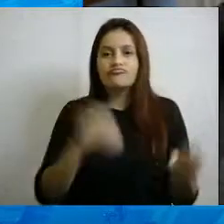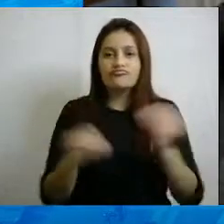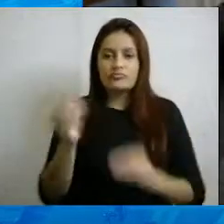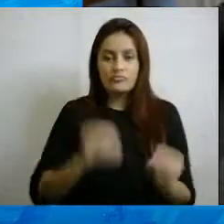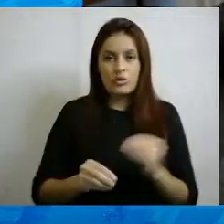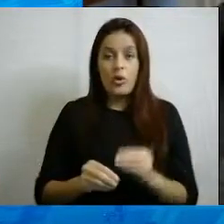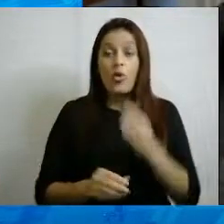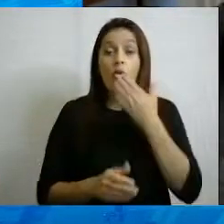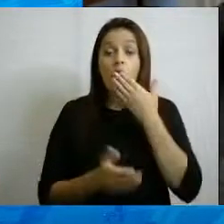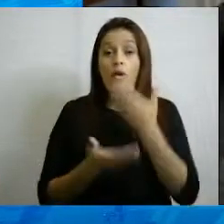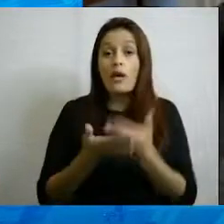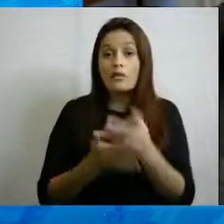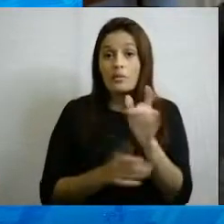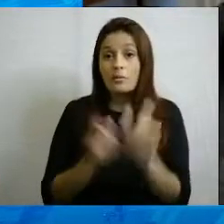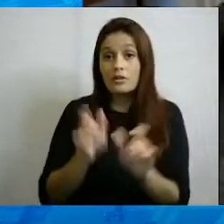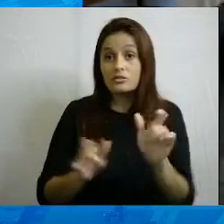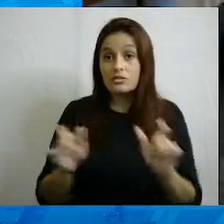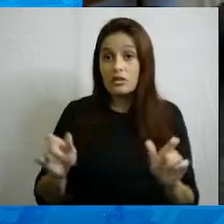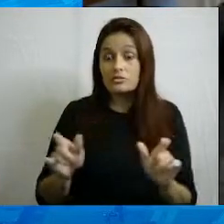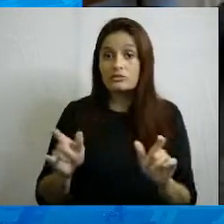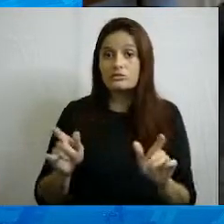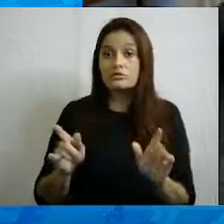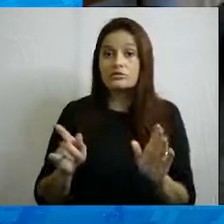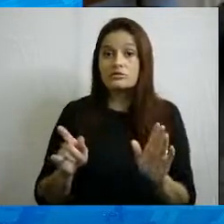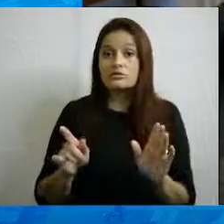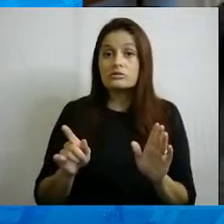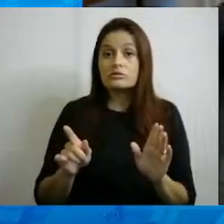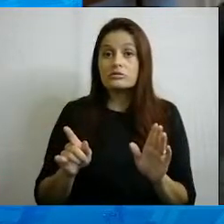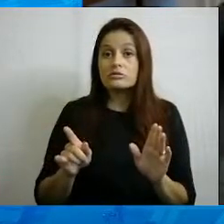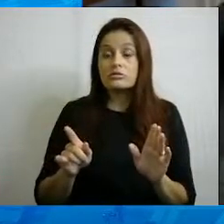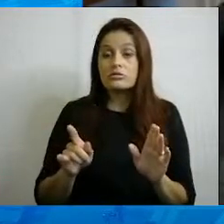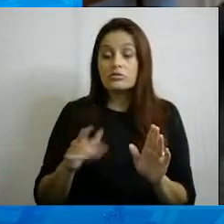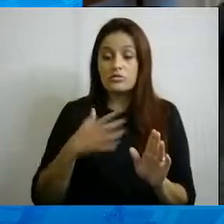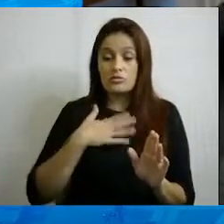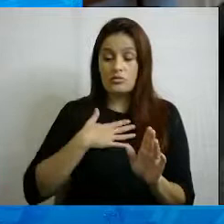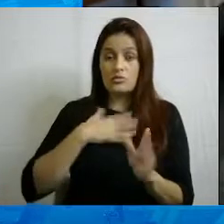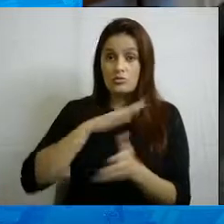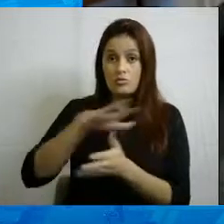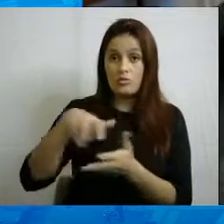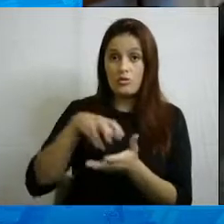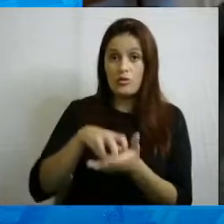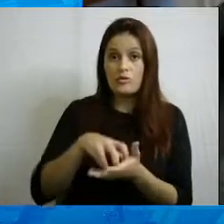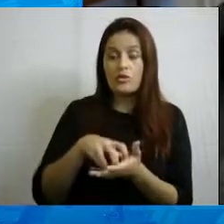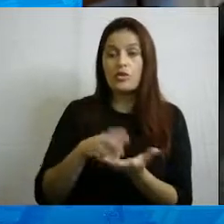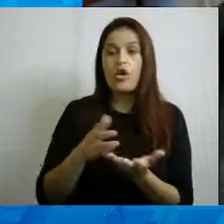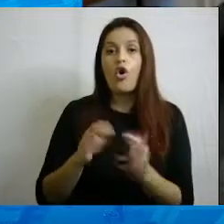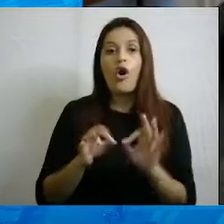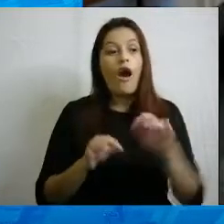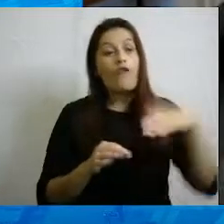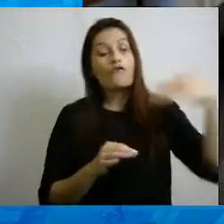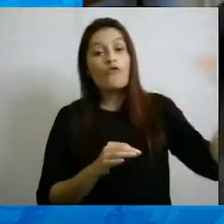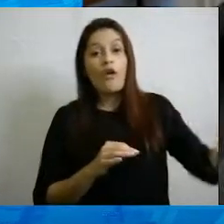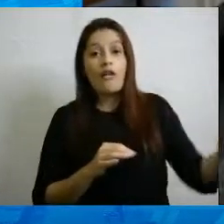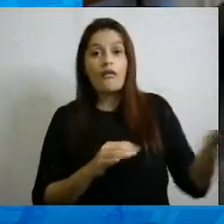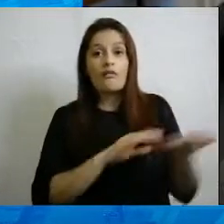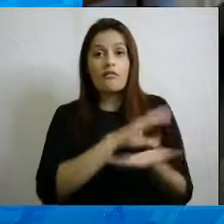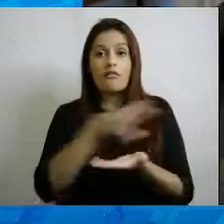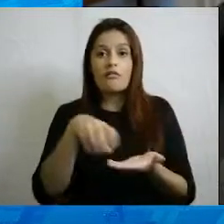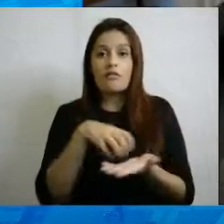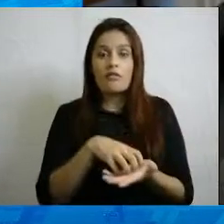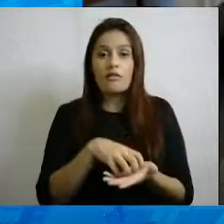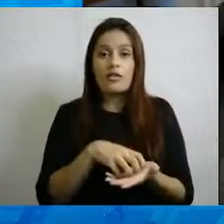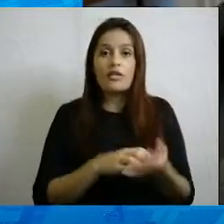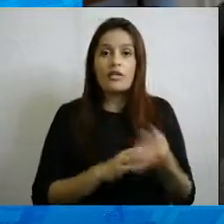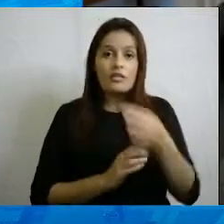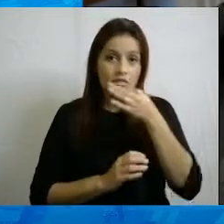cuando personas sean desde allá de nuestro pueblo o personas ajenas de nuestro pueblo, se les